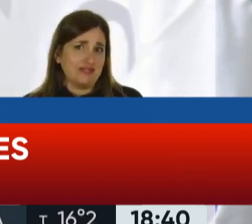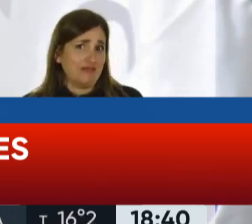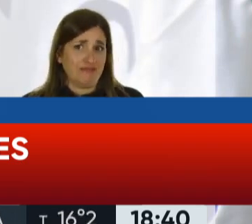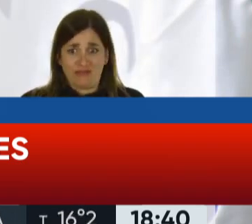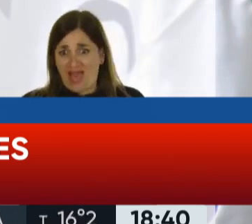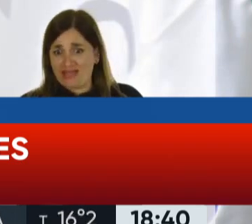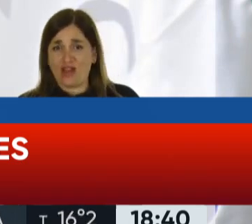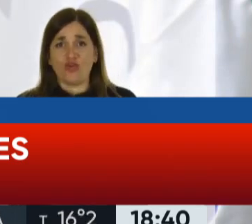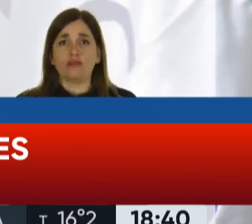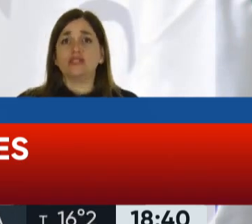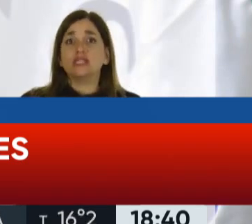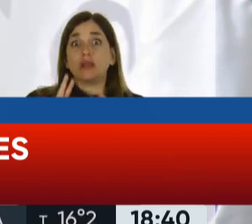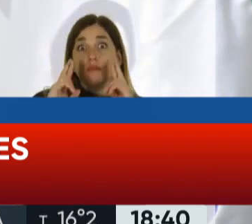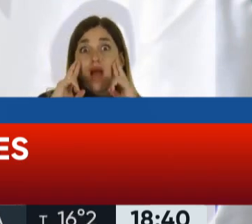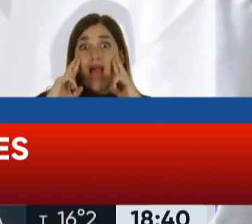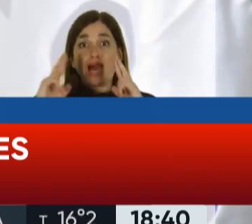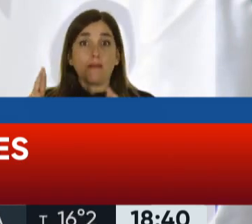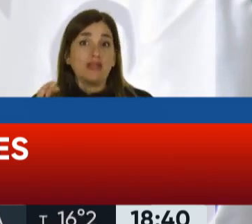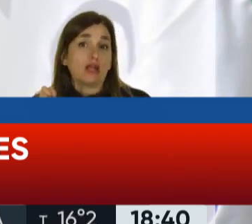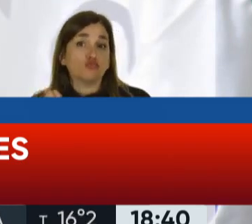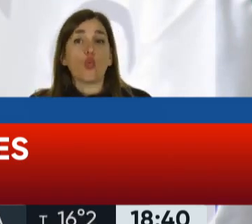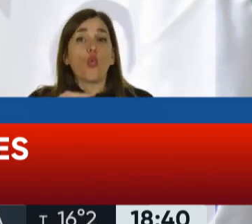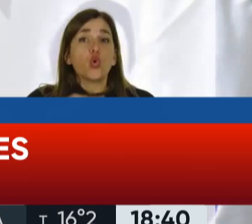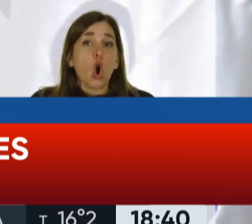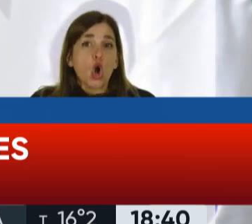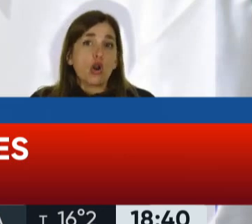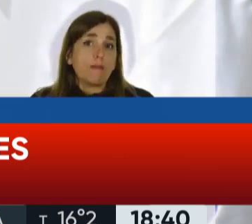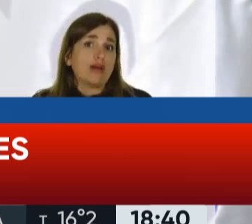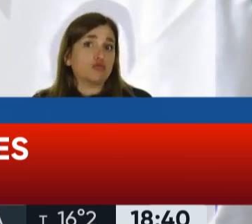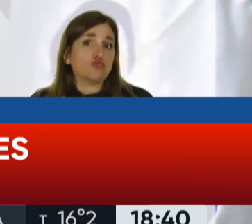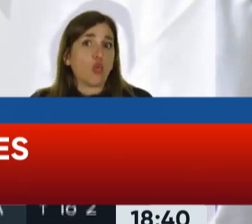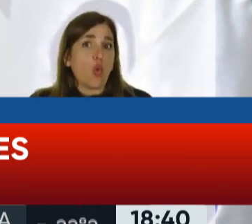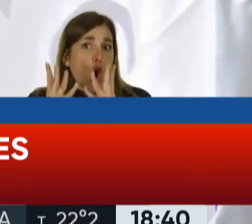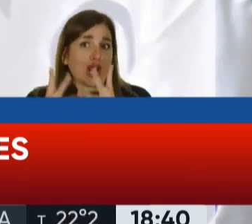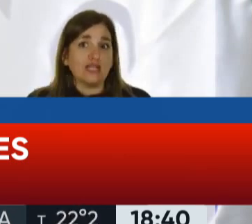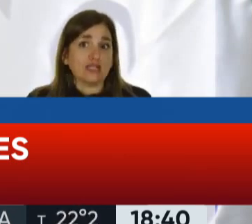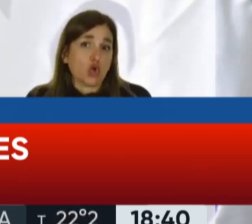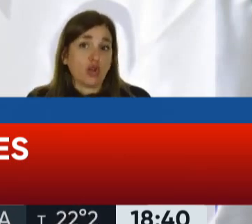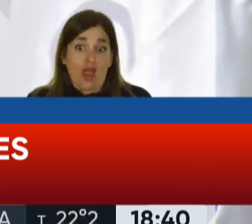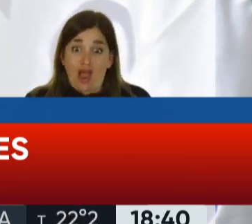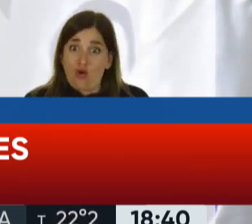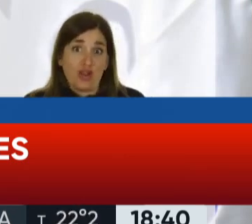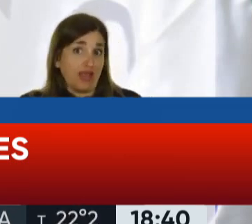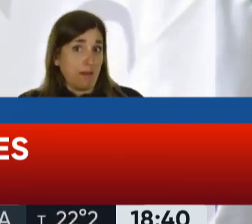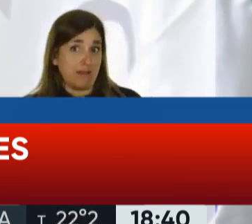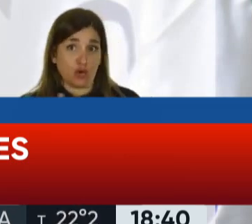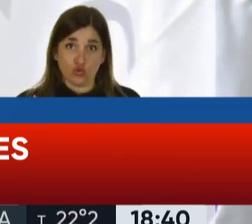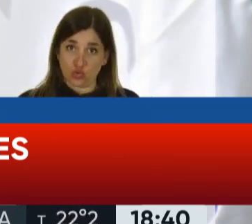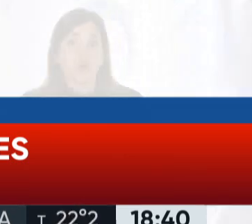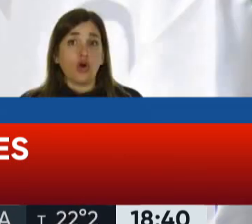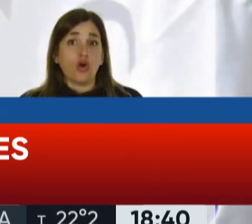actuado. Y vamos a respetar el ordenamiento jurídico vigente del